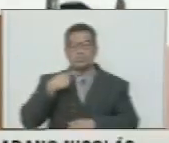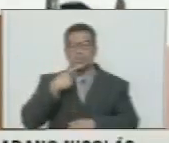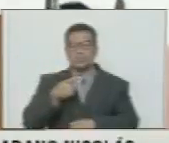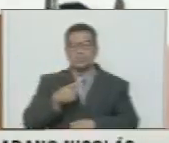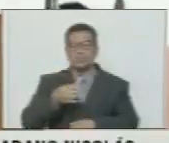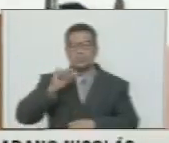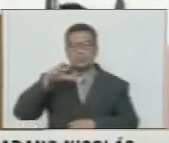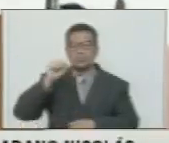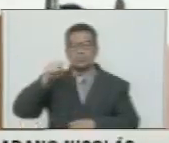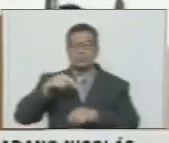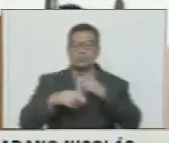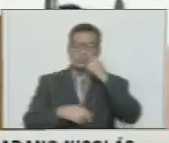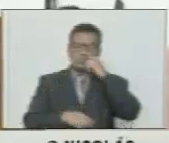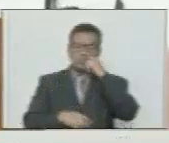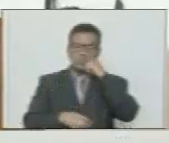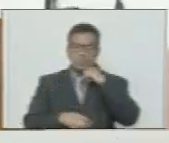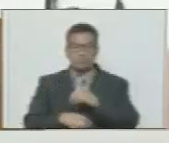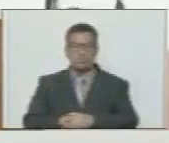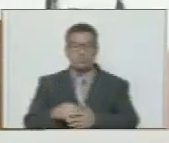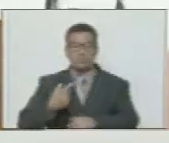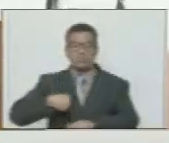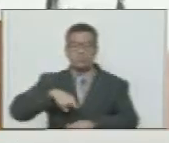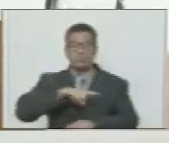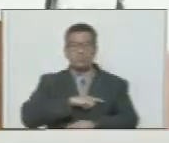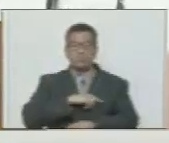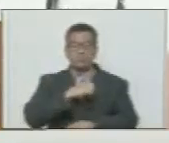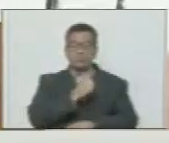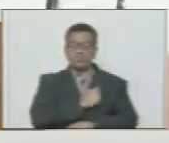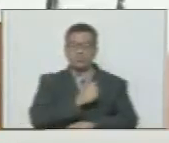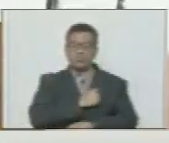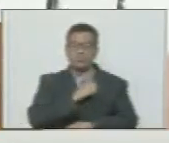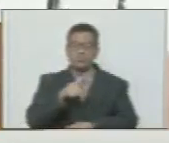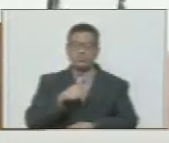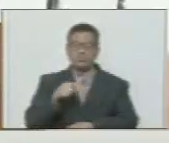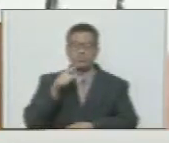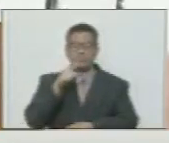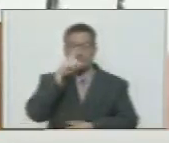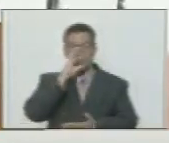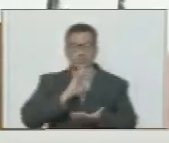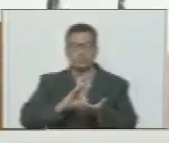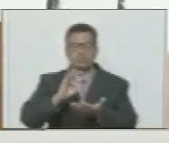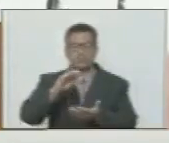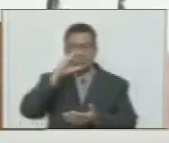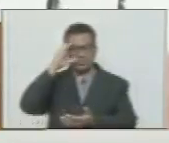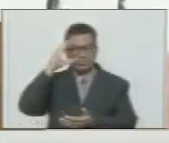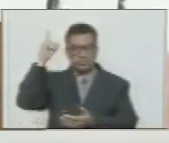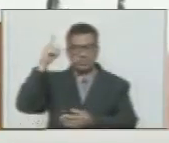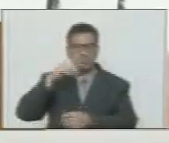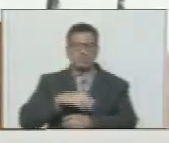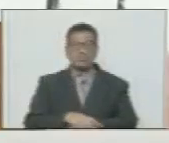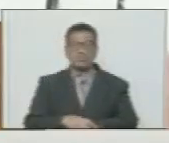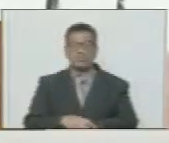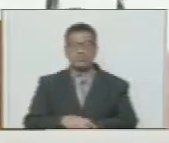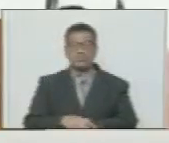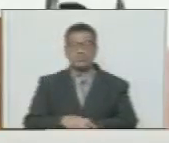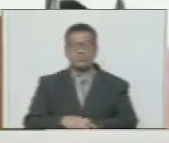es Ian en hebreo. Para nosotros los católicos es el fiel seguidor de Dios.